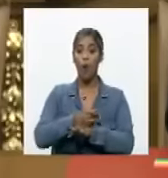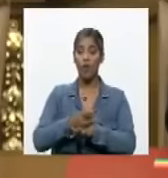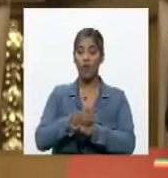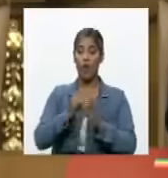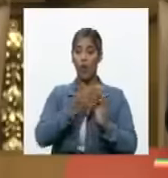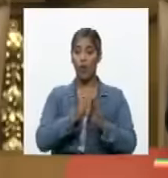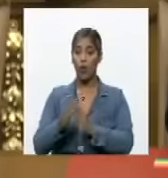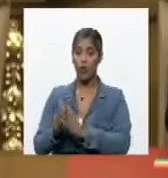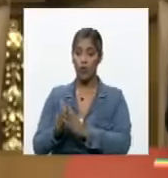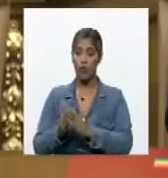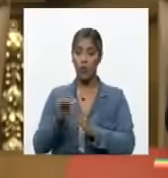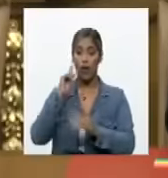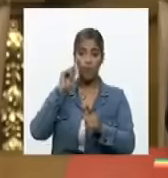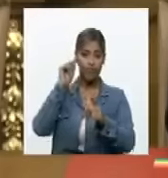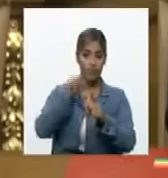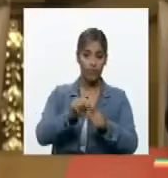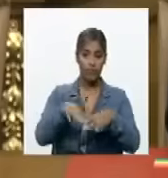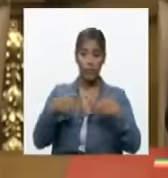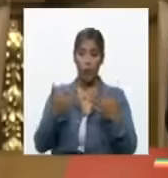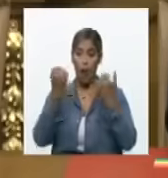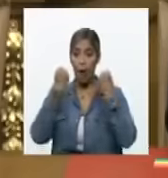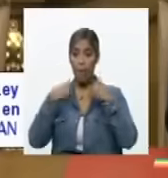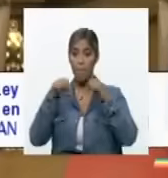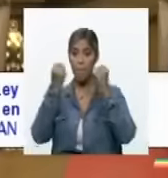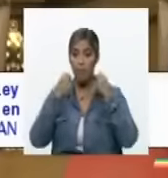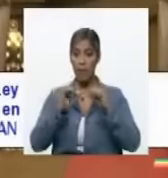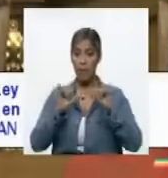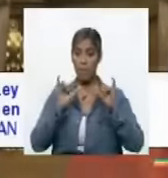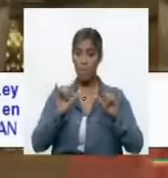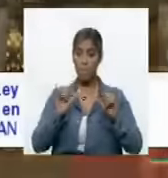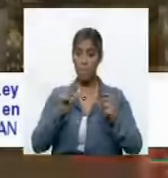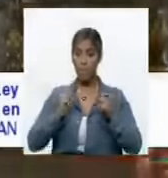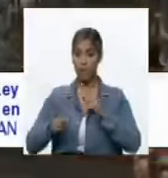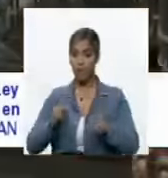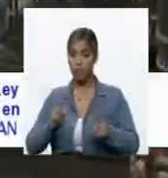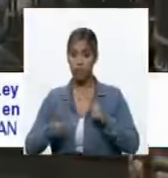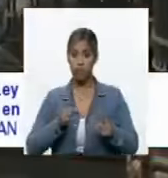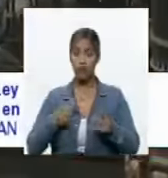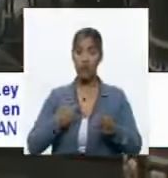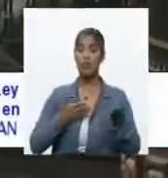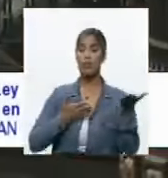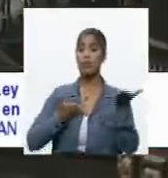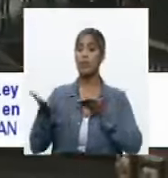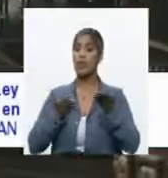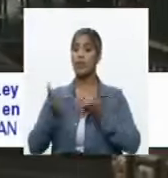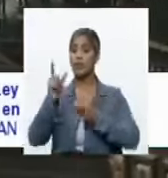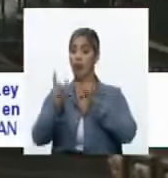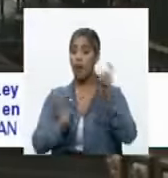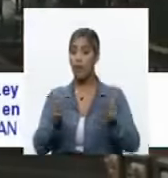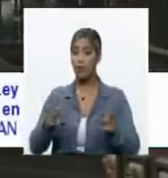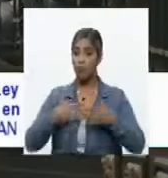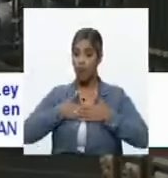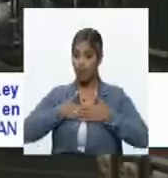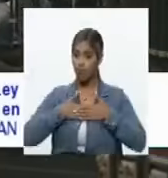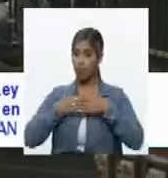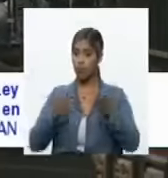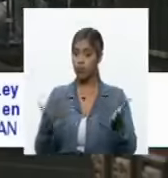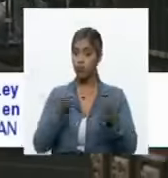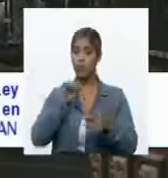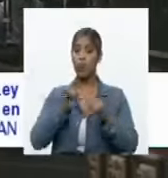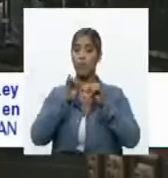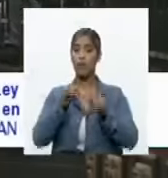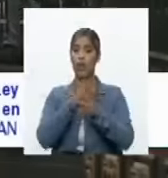la comuna, orientadas al ejercicio de su soberanía, puesta al servicio de las ciudadanas y ciudadanos, en el marco